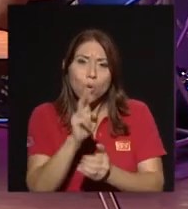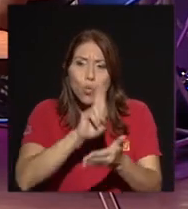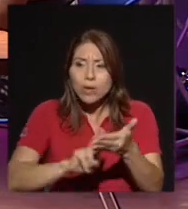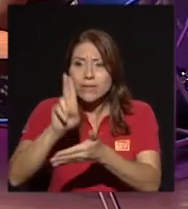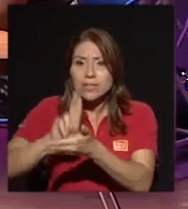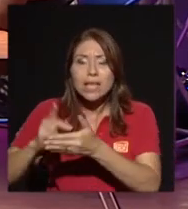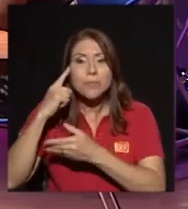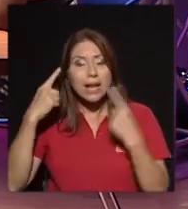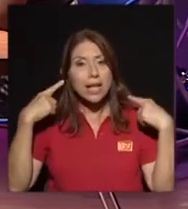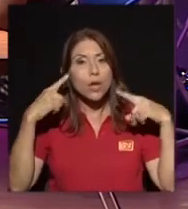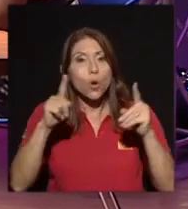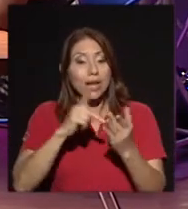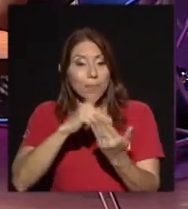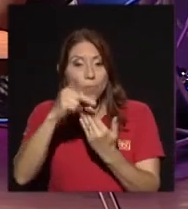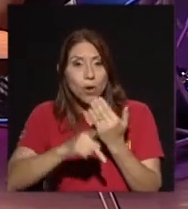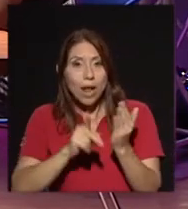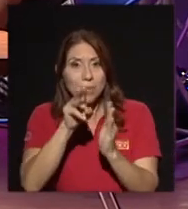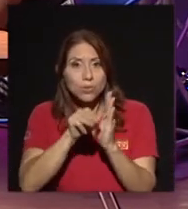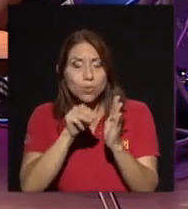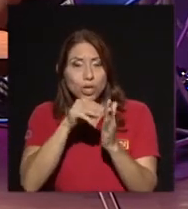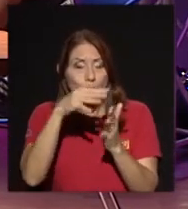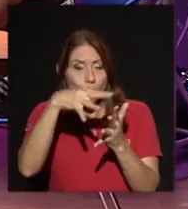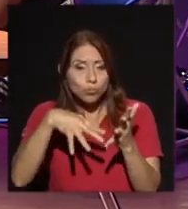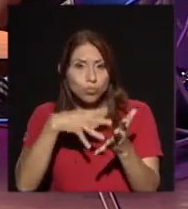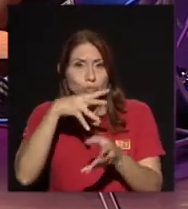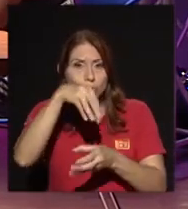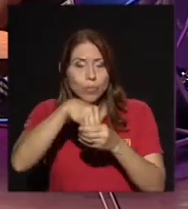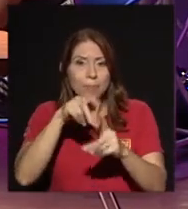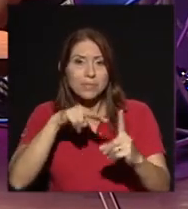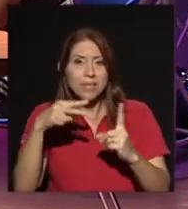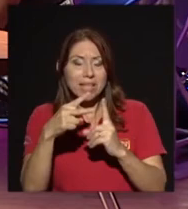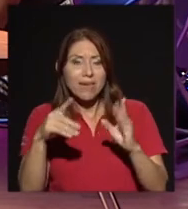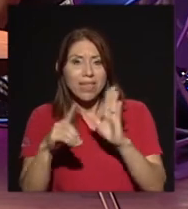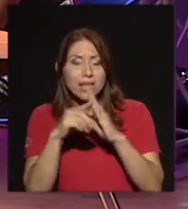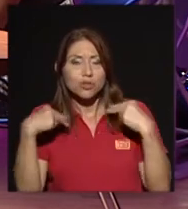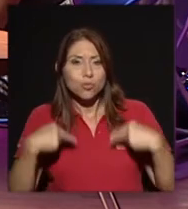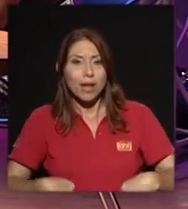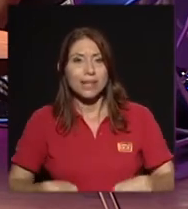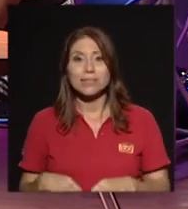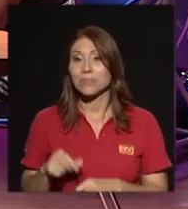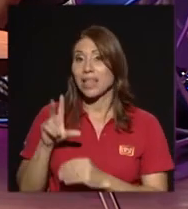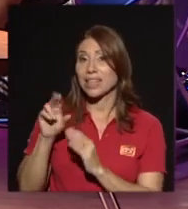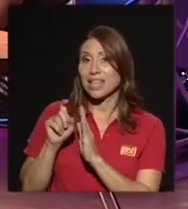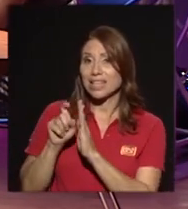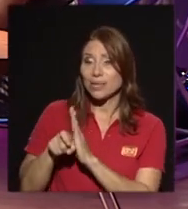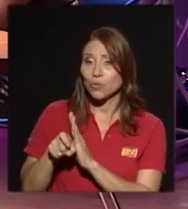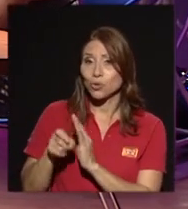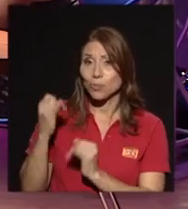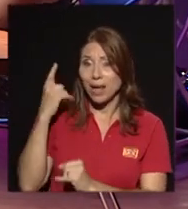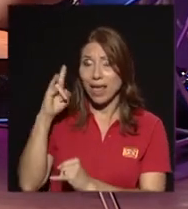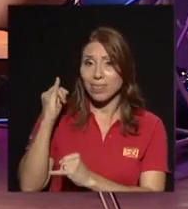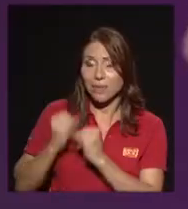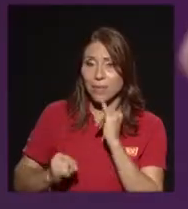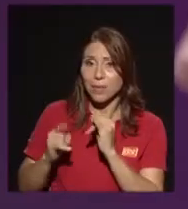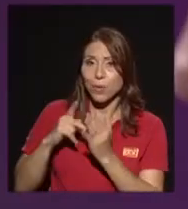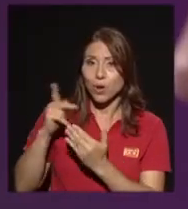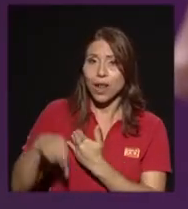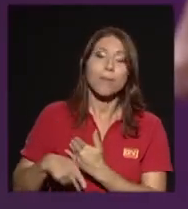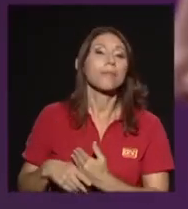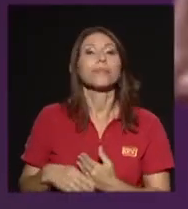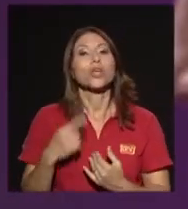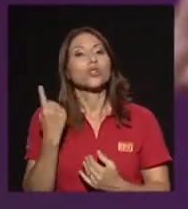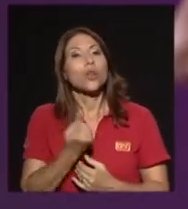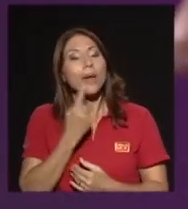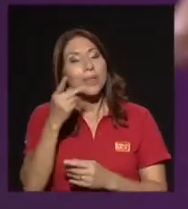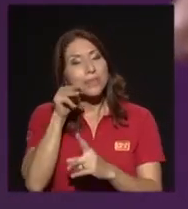esos currículum integren toda la perspectiva de derechos humanos. Yaritza, 30 segundos, una despedida para nuestro programa. Bueno, nada más